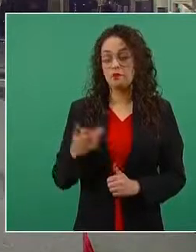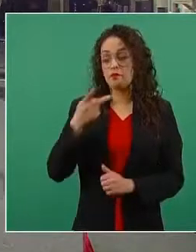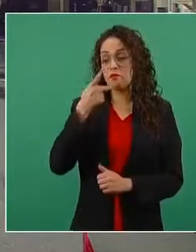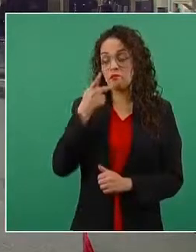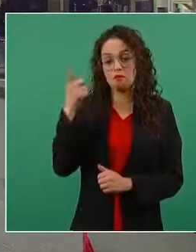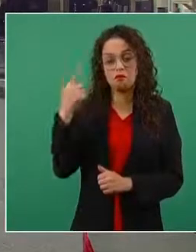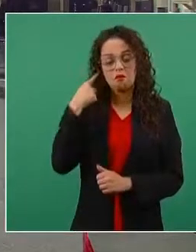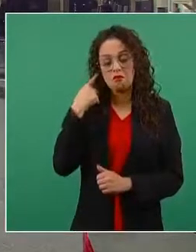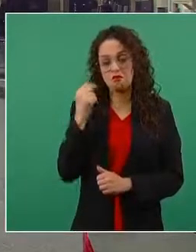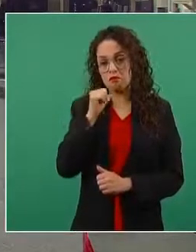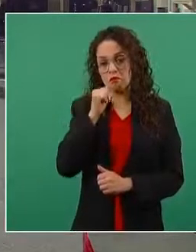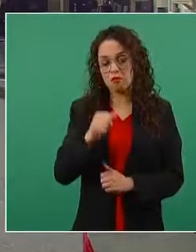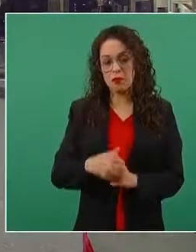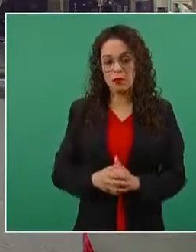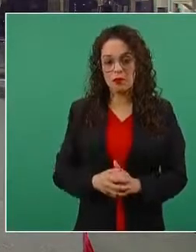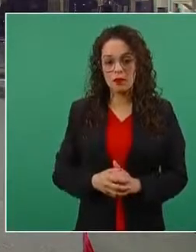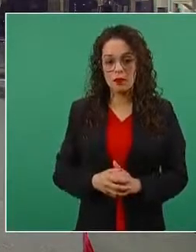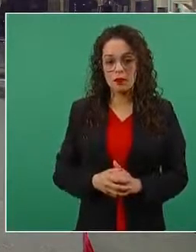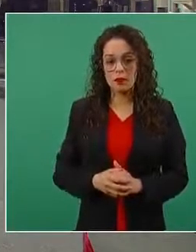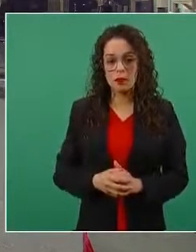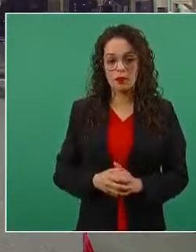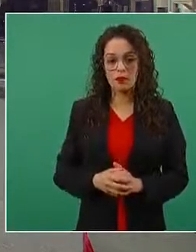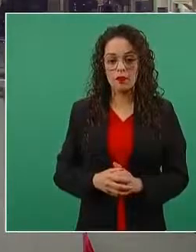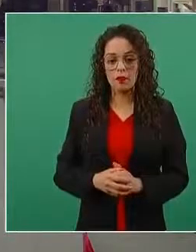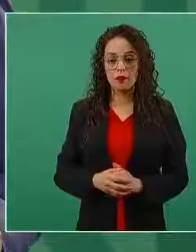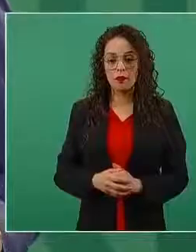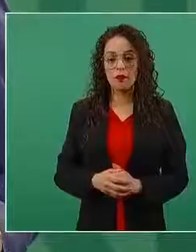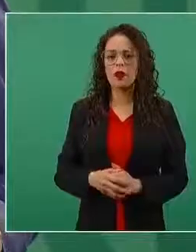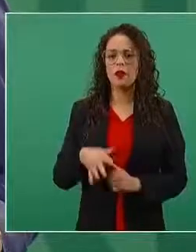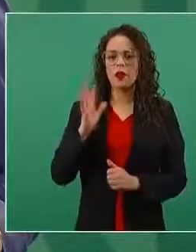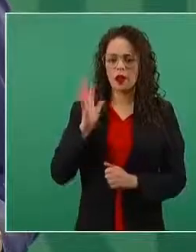información. Envió información, pero están solicitando también